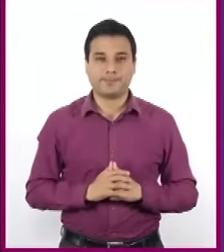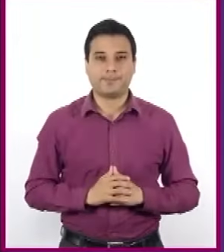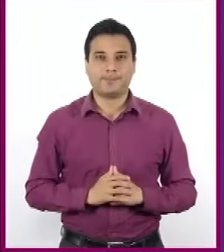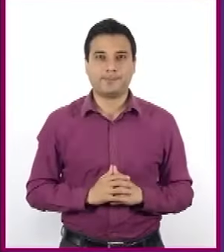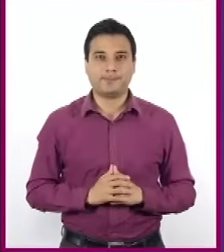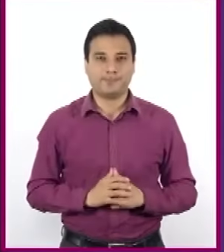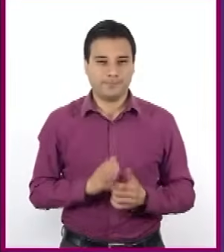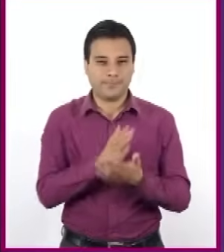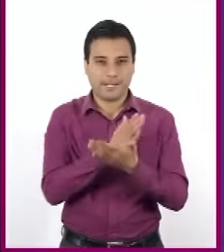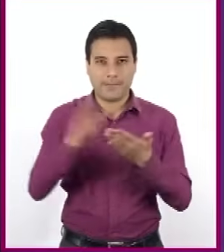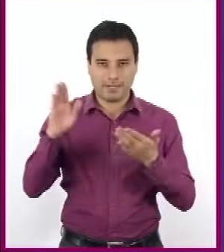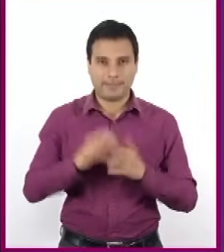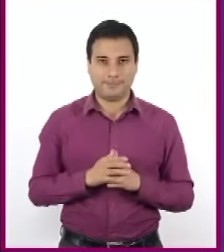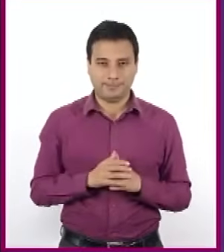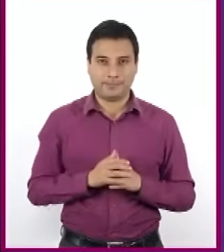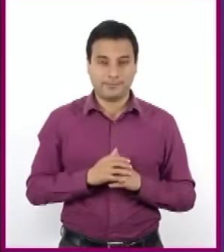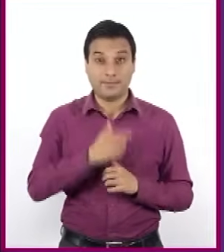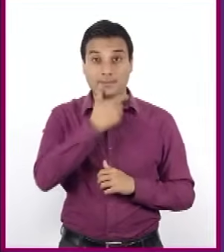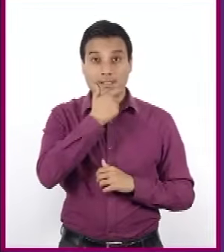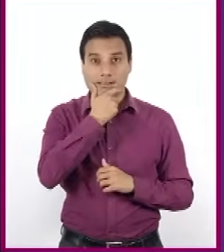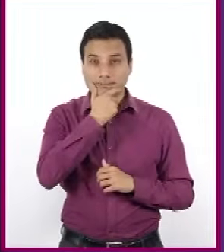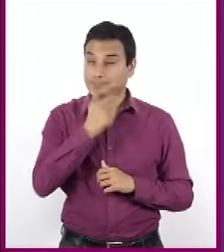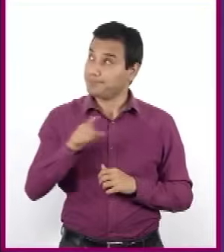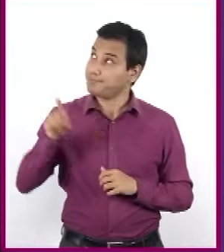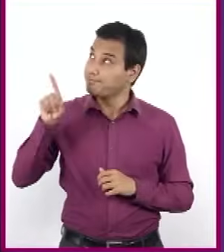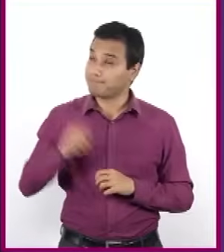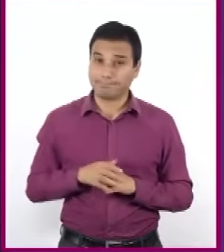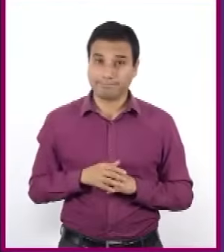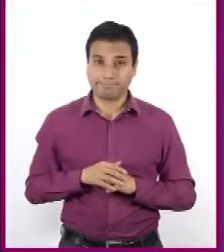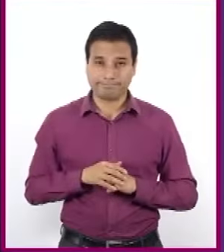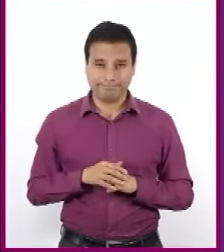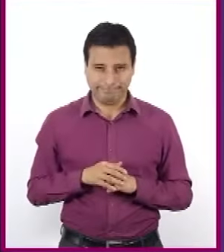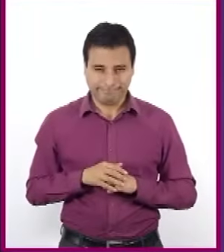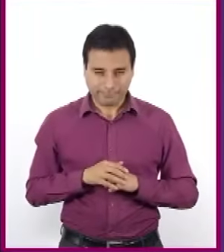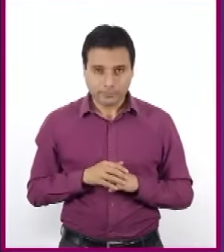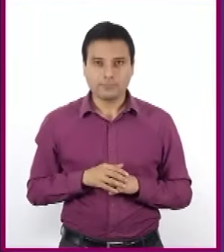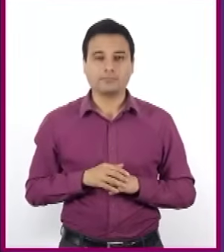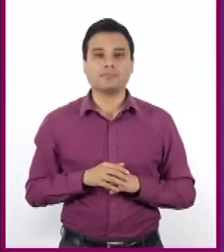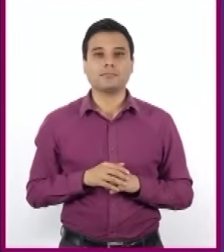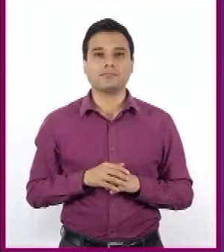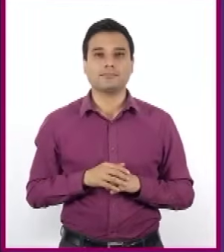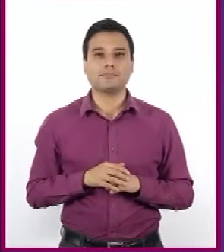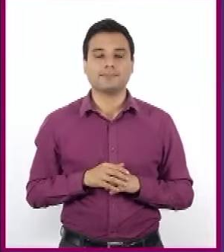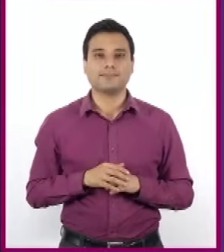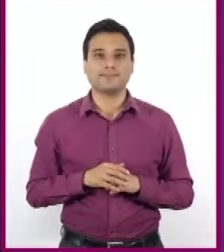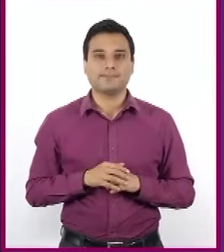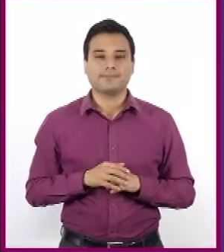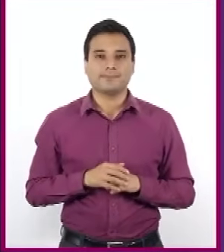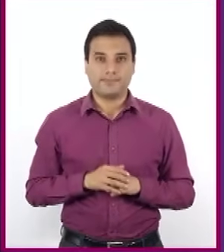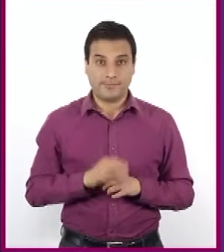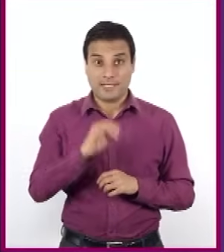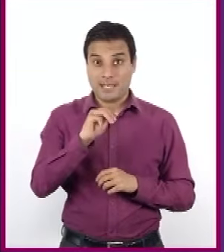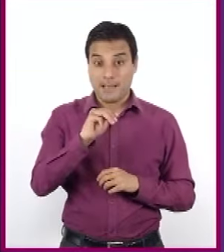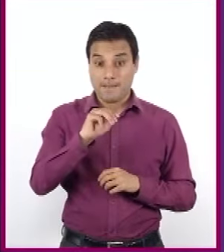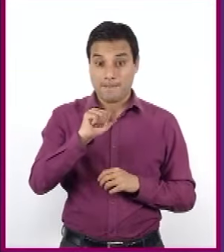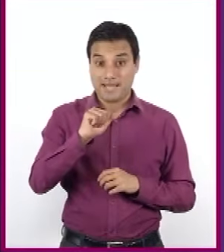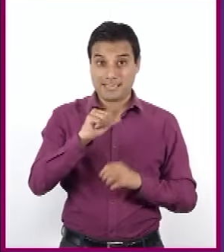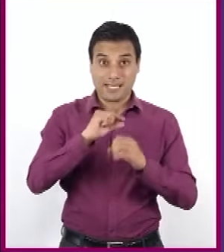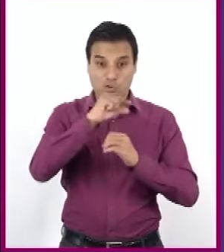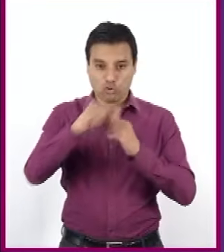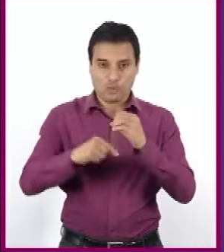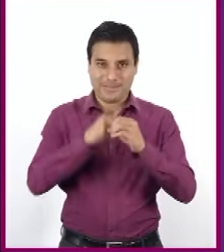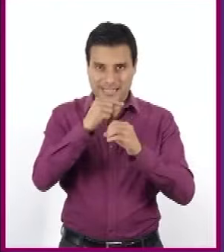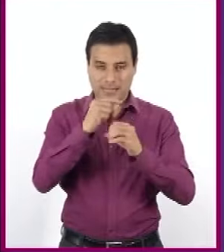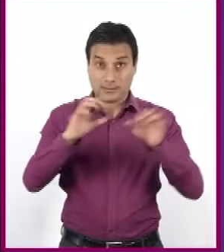Por su parte, el británico John Alexander Newlands tomó en cuenta la relación entre las masas atómicas de los